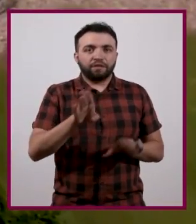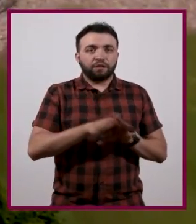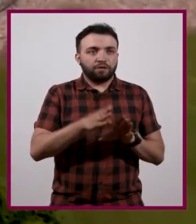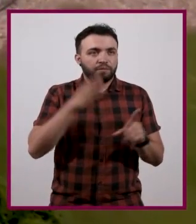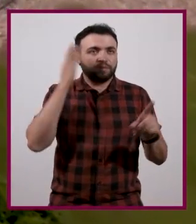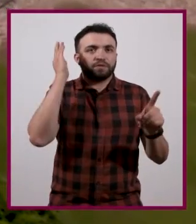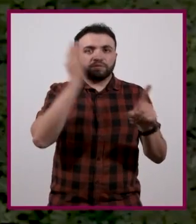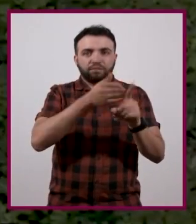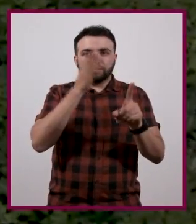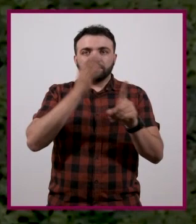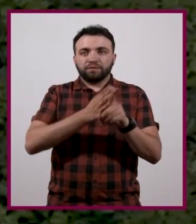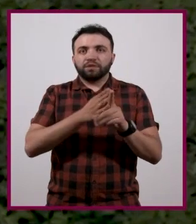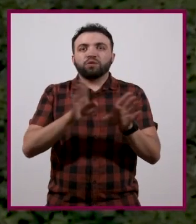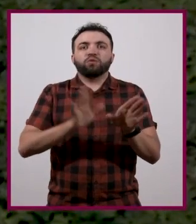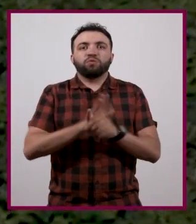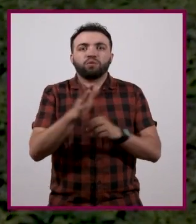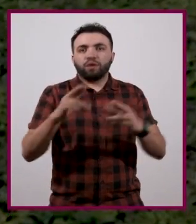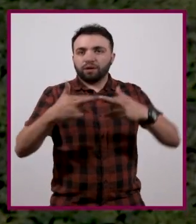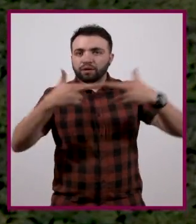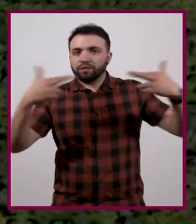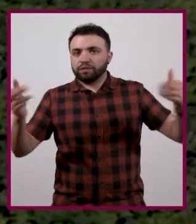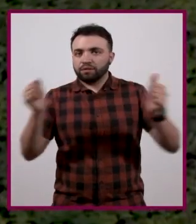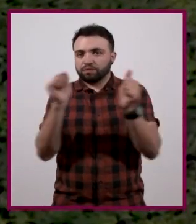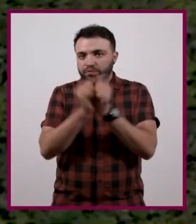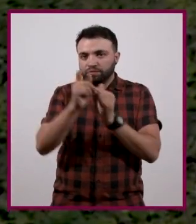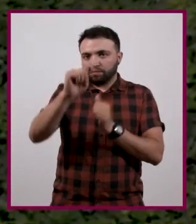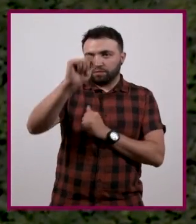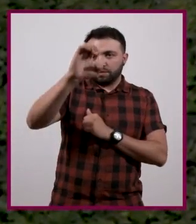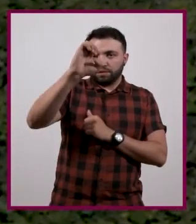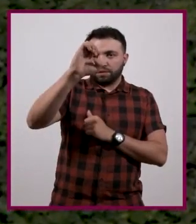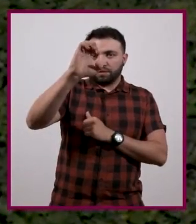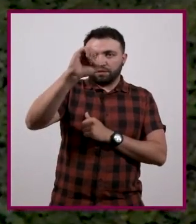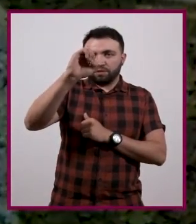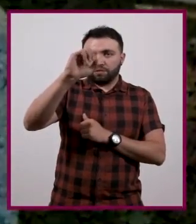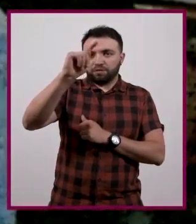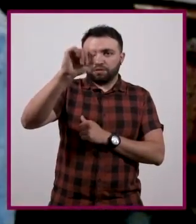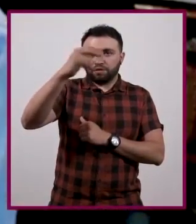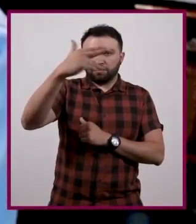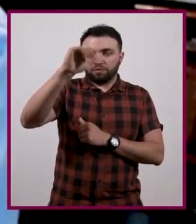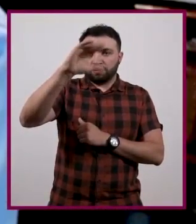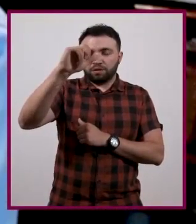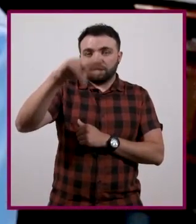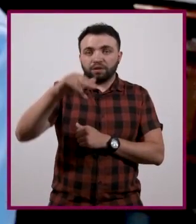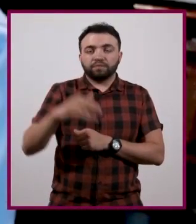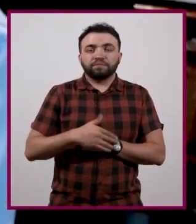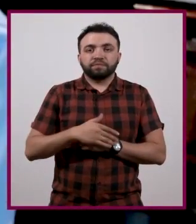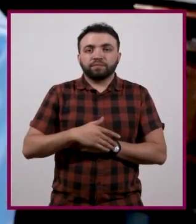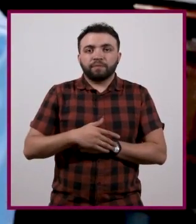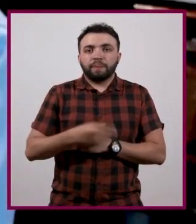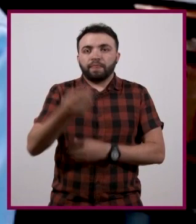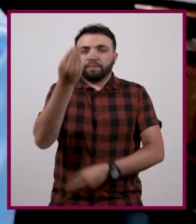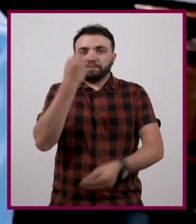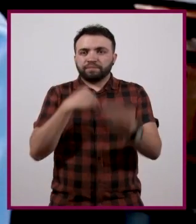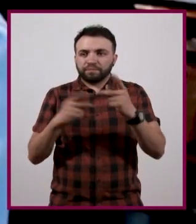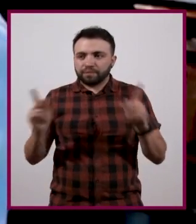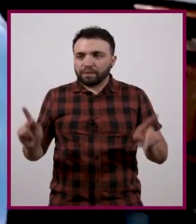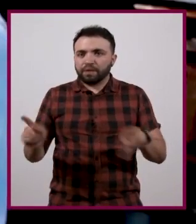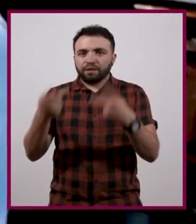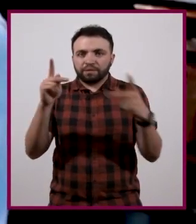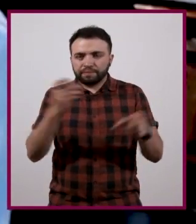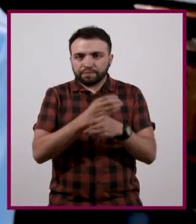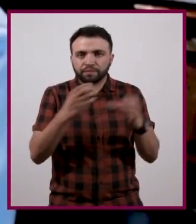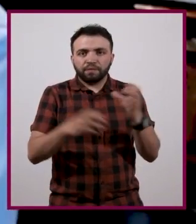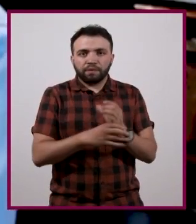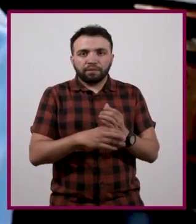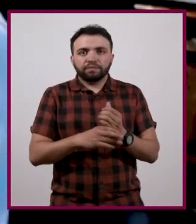la posibilidad de relaciones con Teotihuacán. El comercio va llevando también objetos